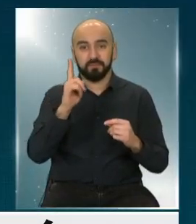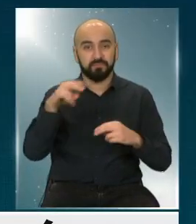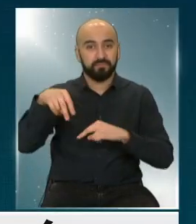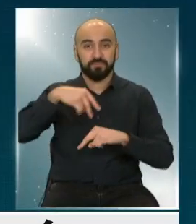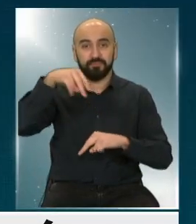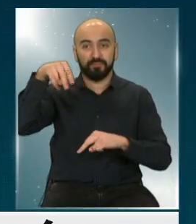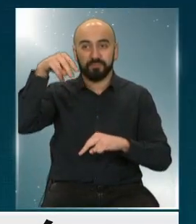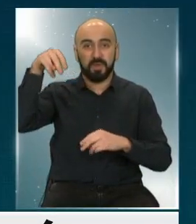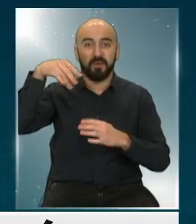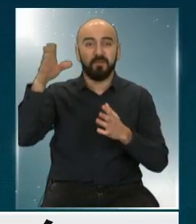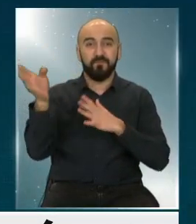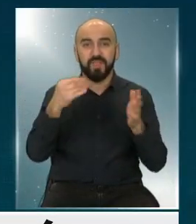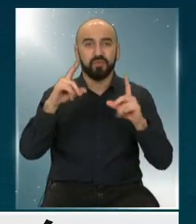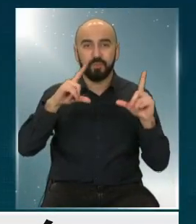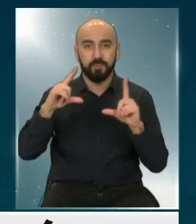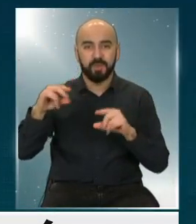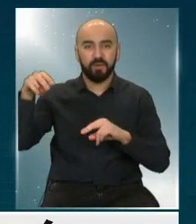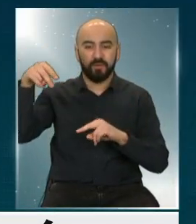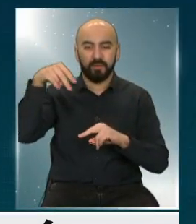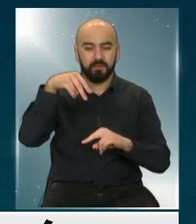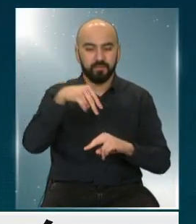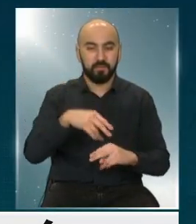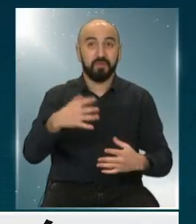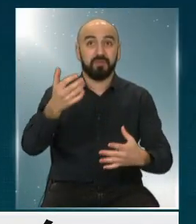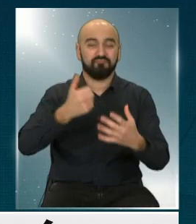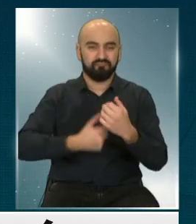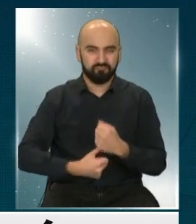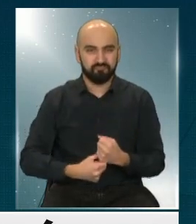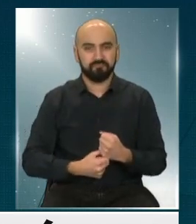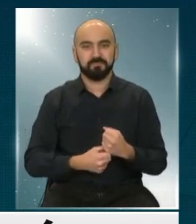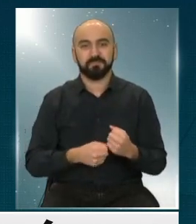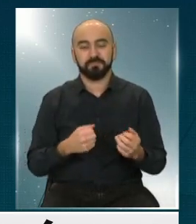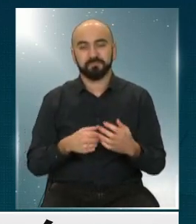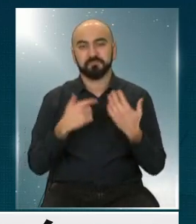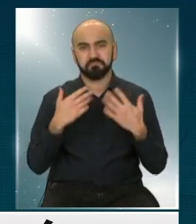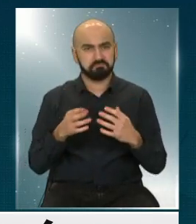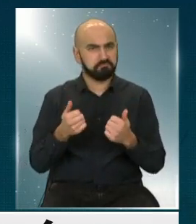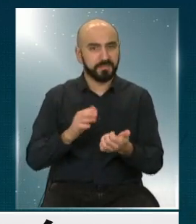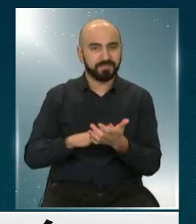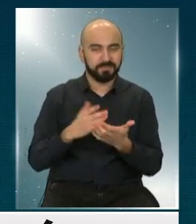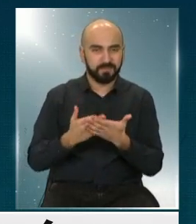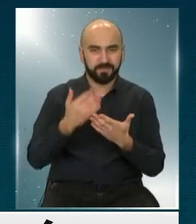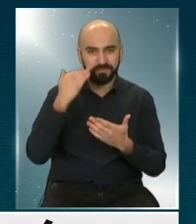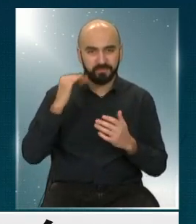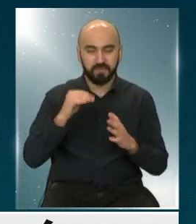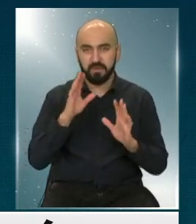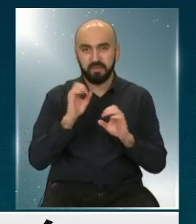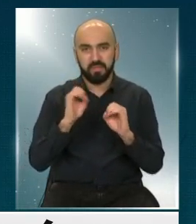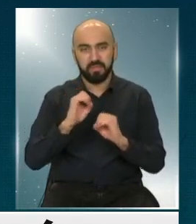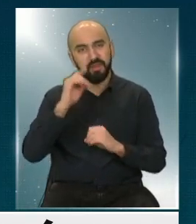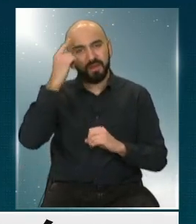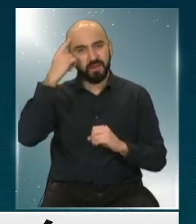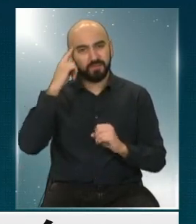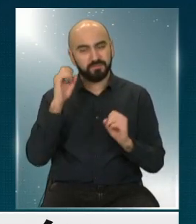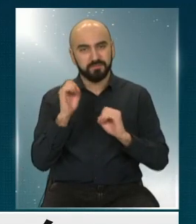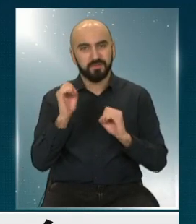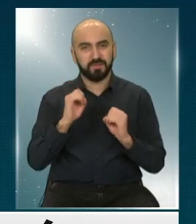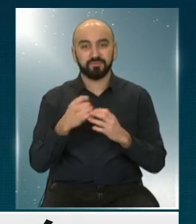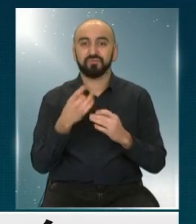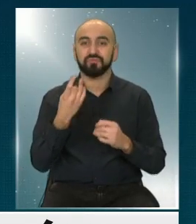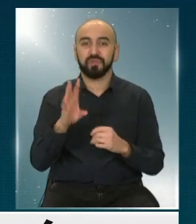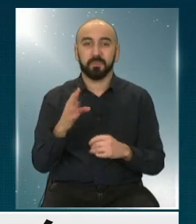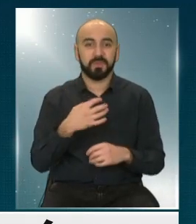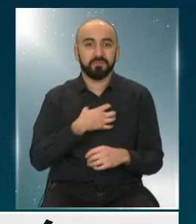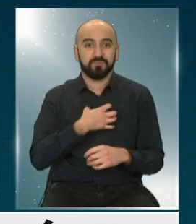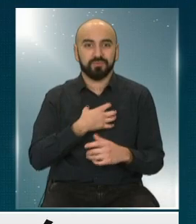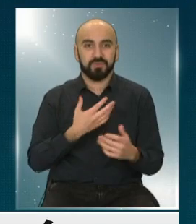varios asistentes. Actualmente, la menor se encuentra en buen estado de salud y no sufrió ninguna lesión más allá del